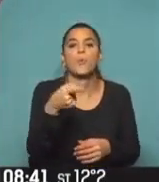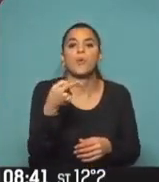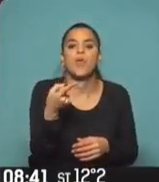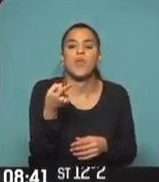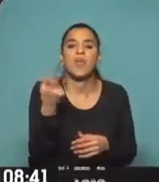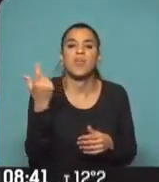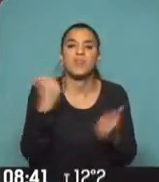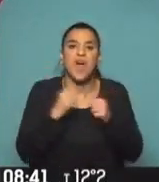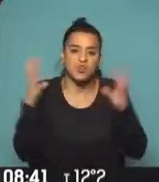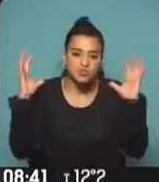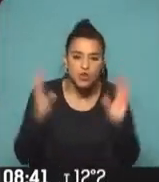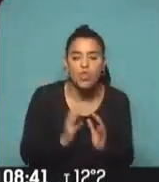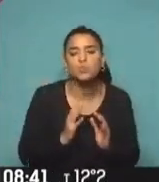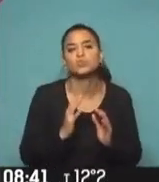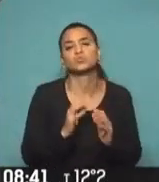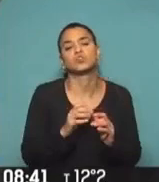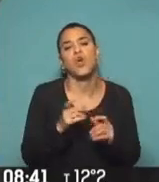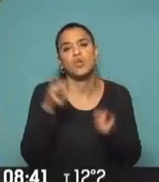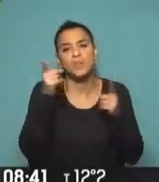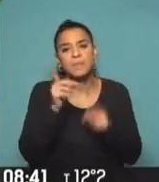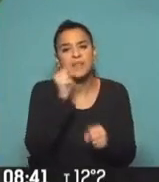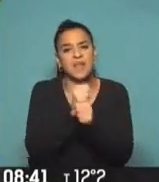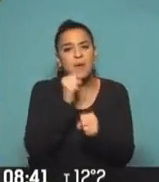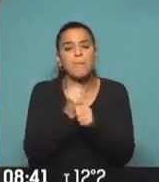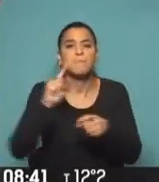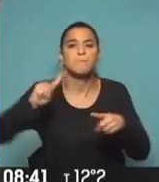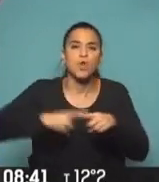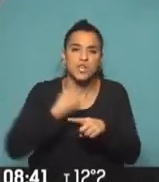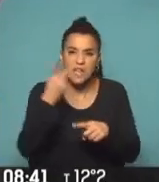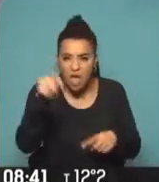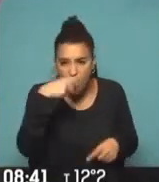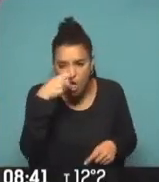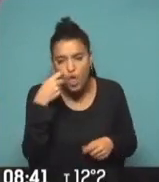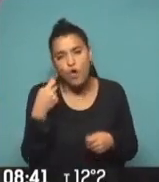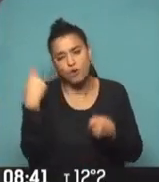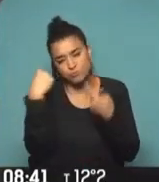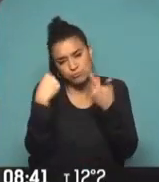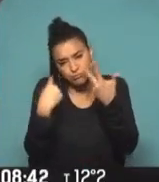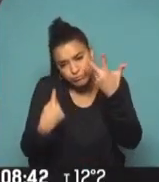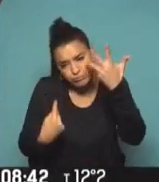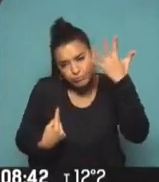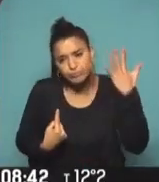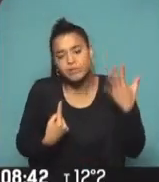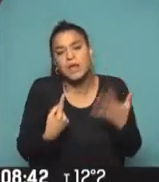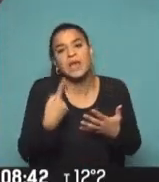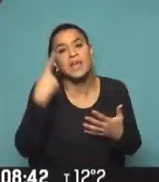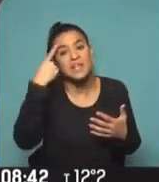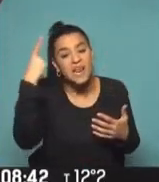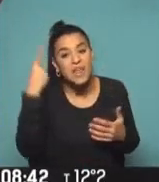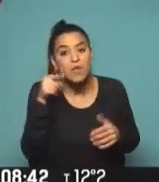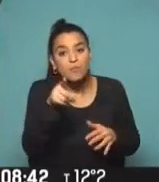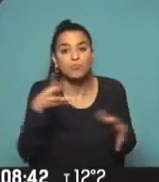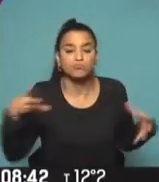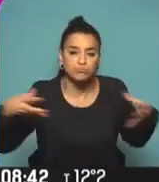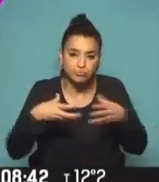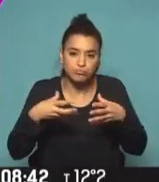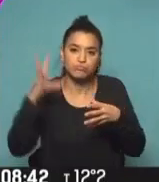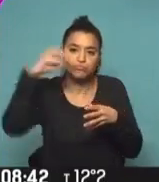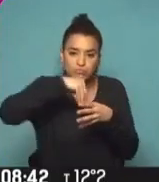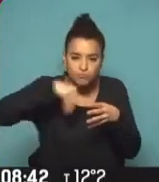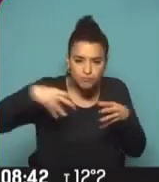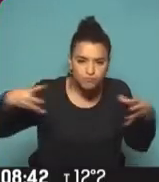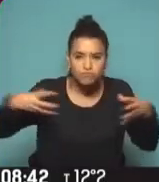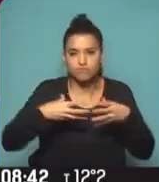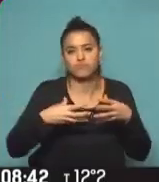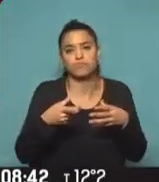a organizaciones que trabajan con políticas de drogas eso creemos que esa esa conjunción va nos va